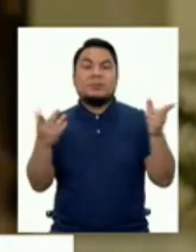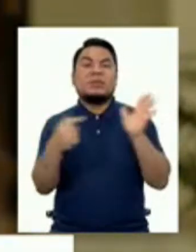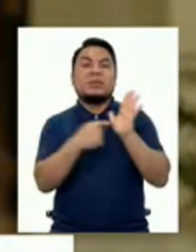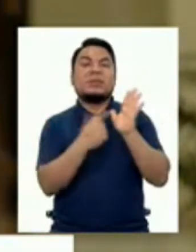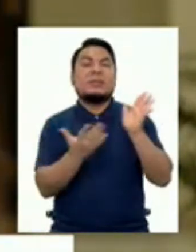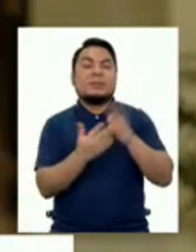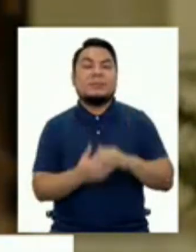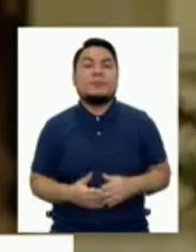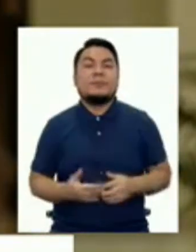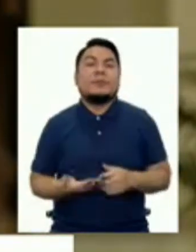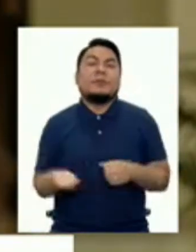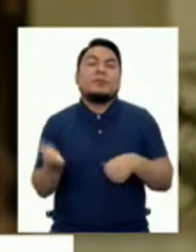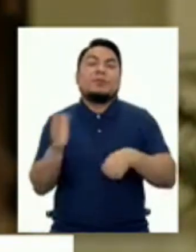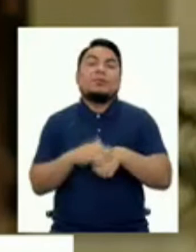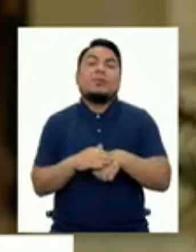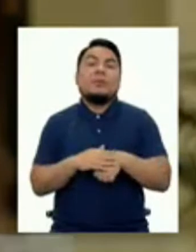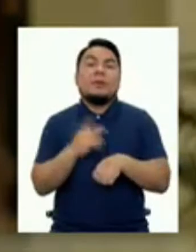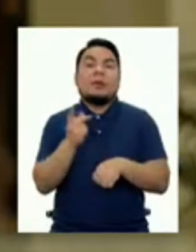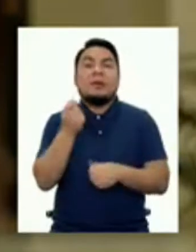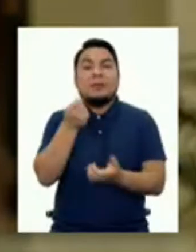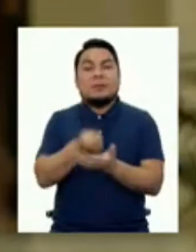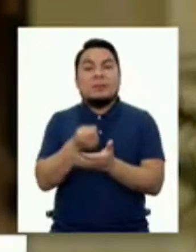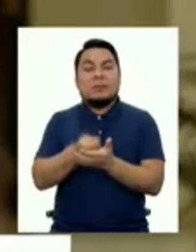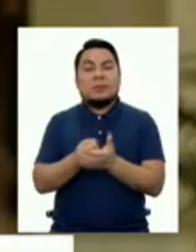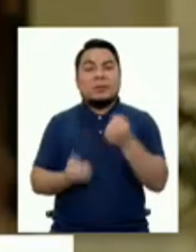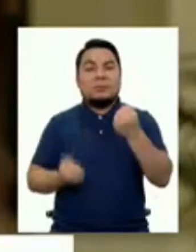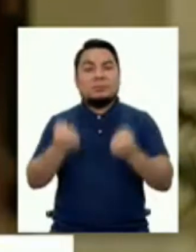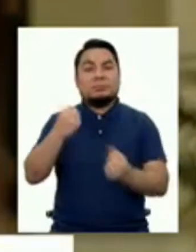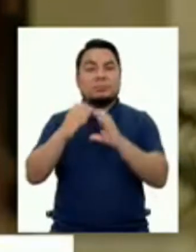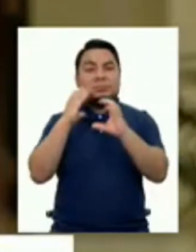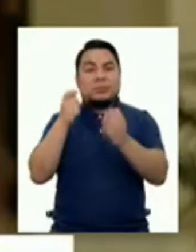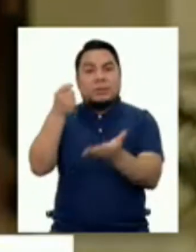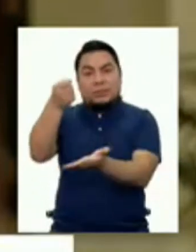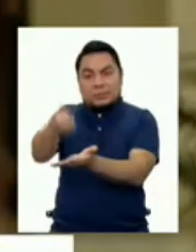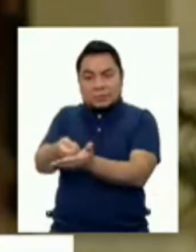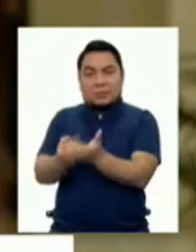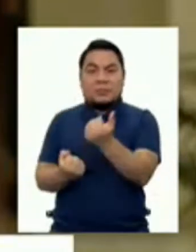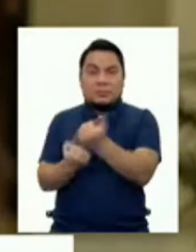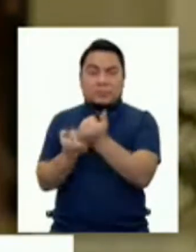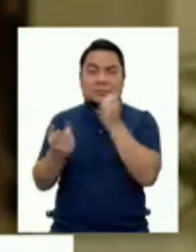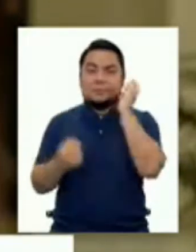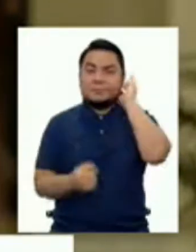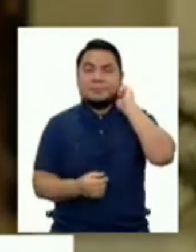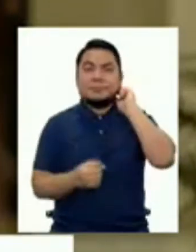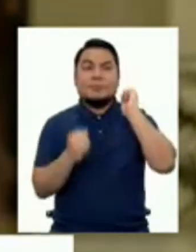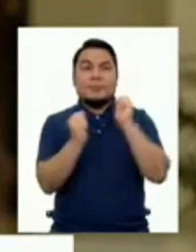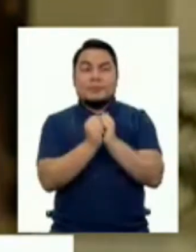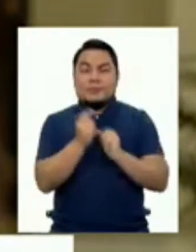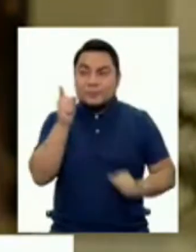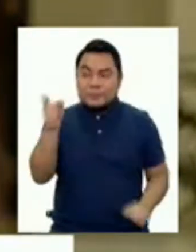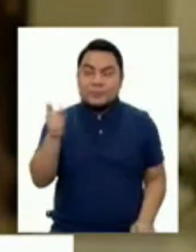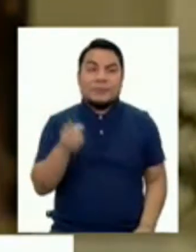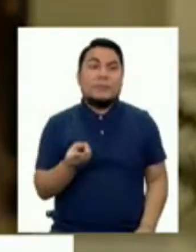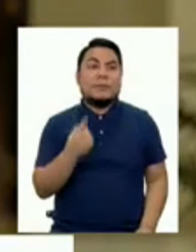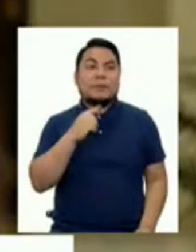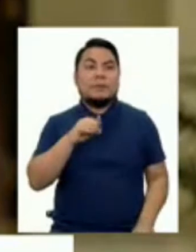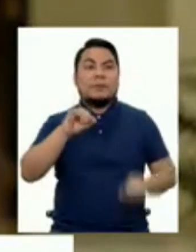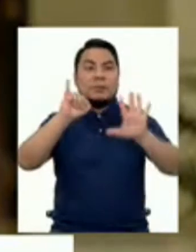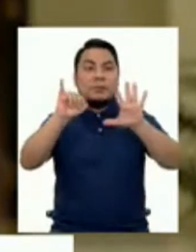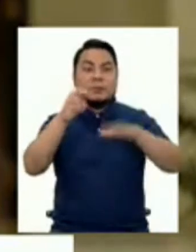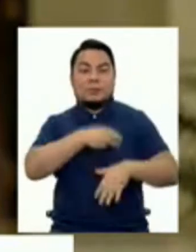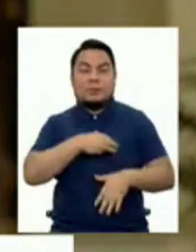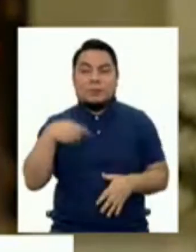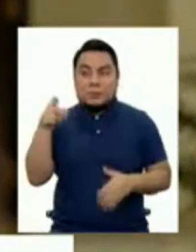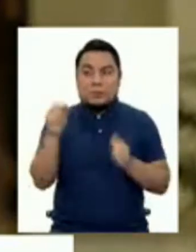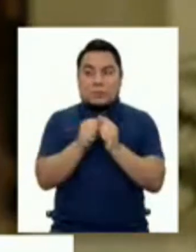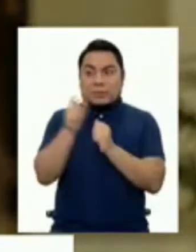es sobre el subsidio para el transporte público, ¿no? Por aquí nos acompaña uno de los 6 ministros